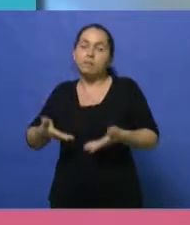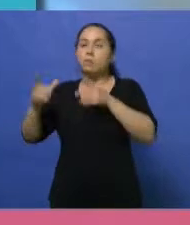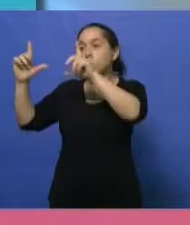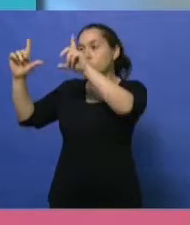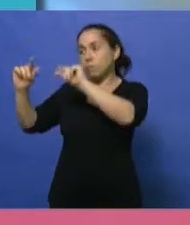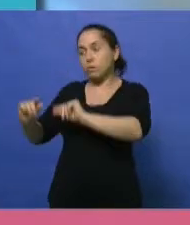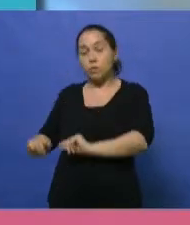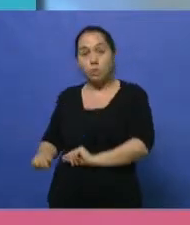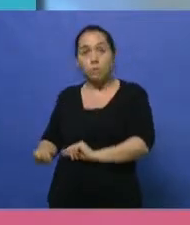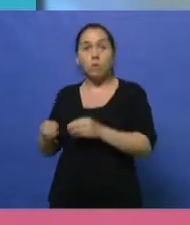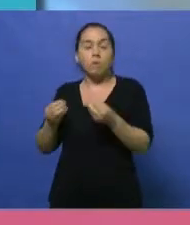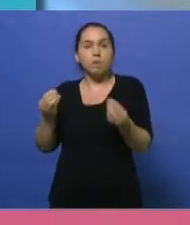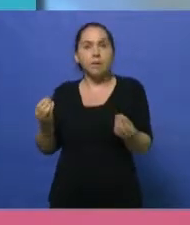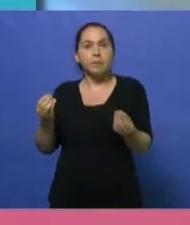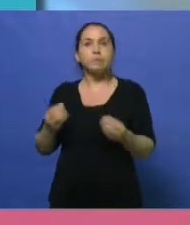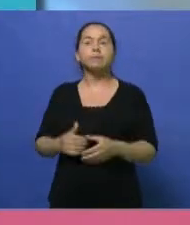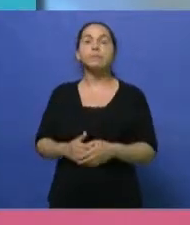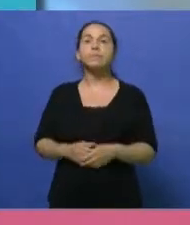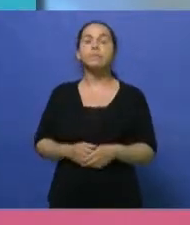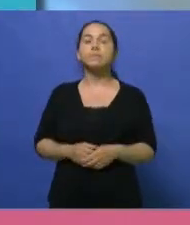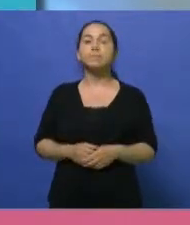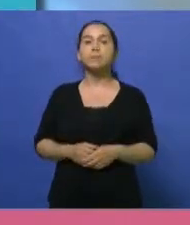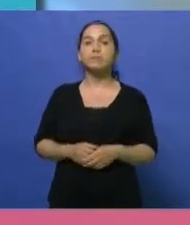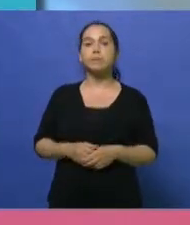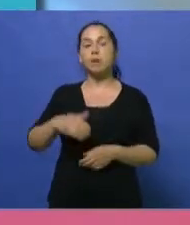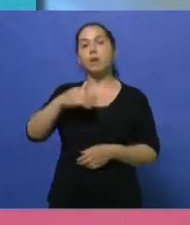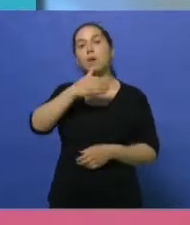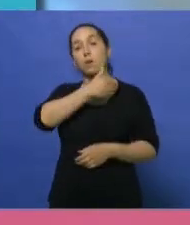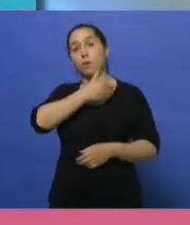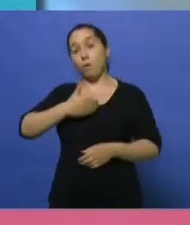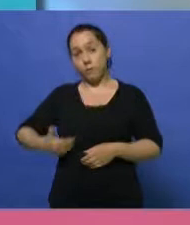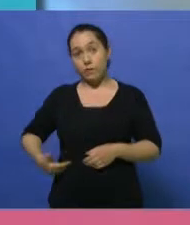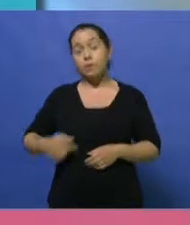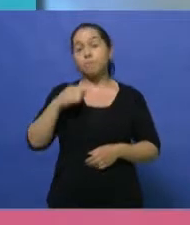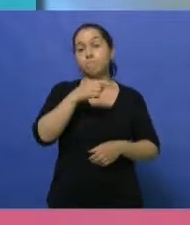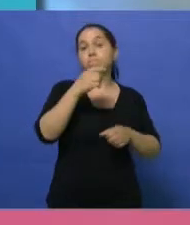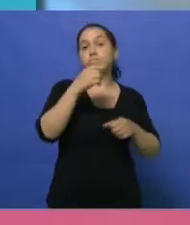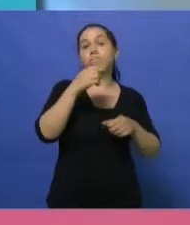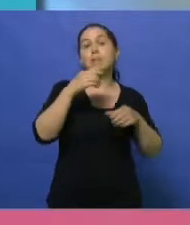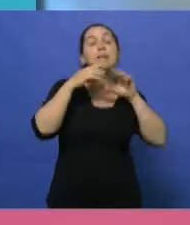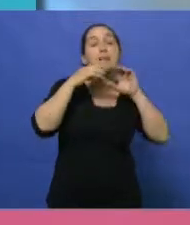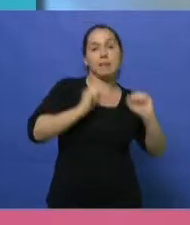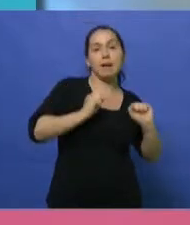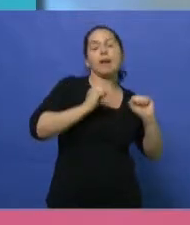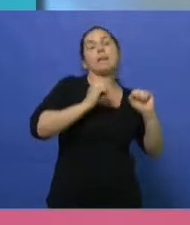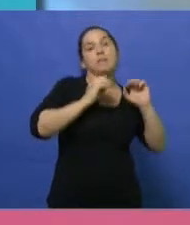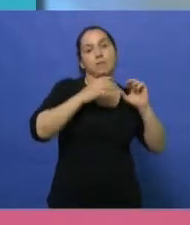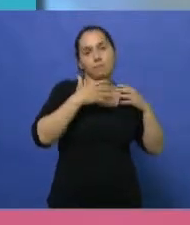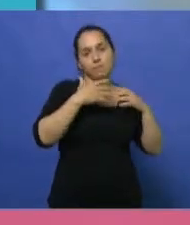Esos números marcan lo siguiente, que por lo tanto el gobierno autoriza, la Secretaría de Energía, el gobierno